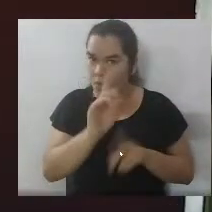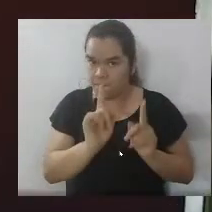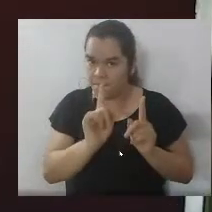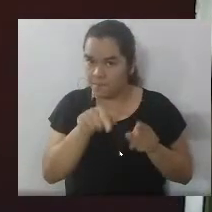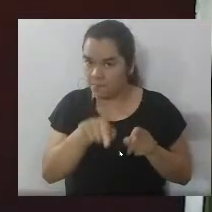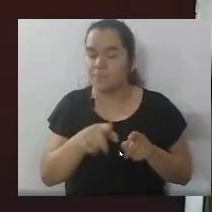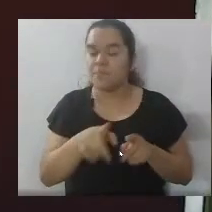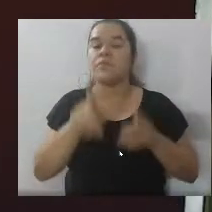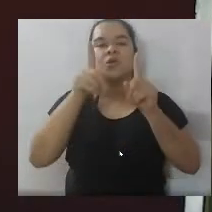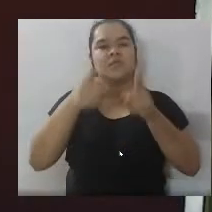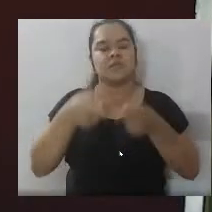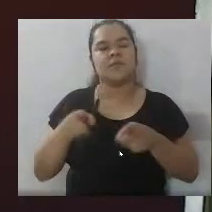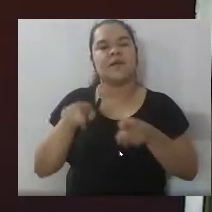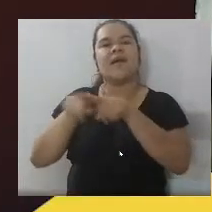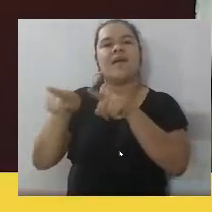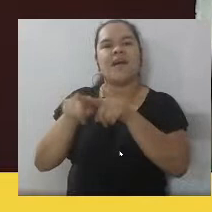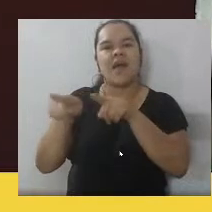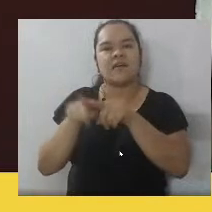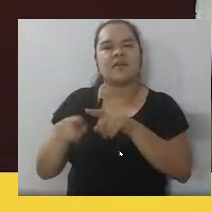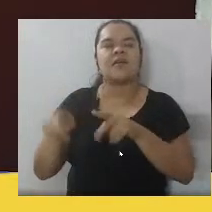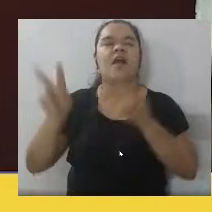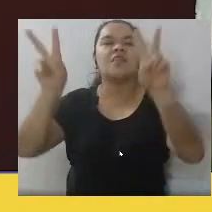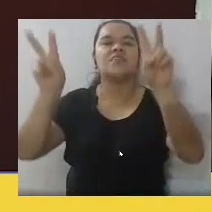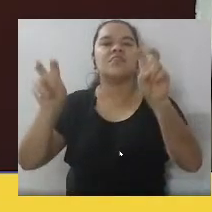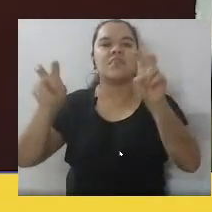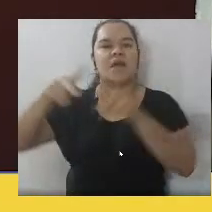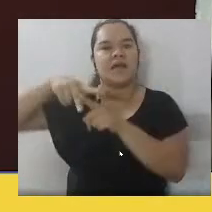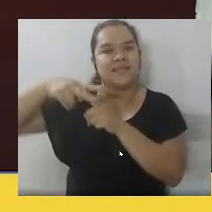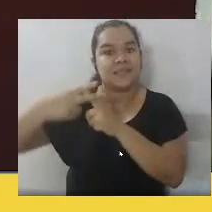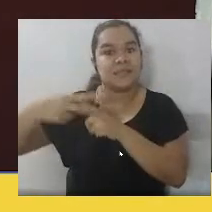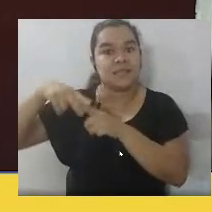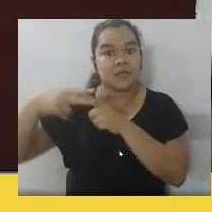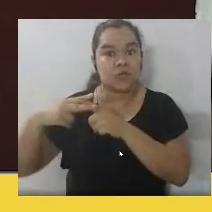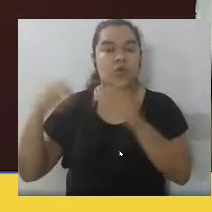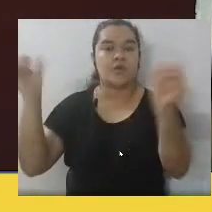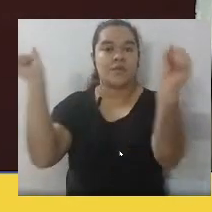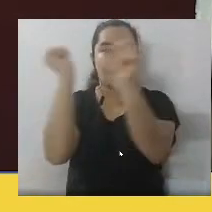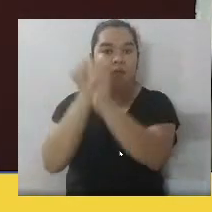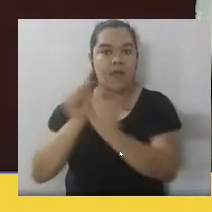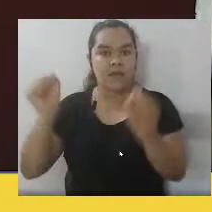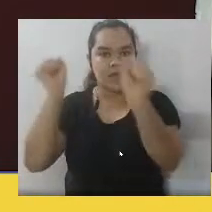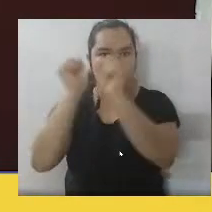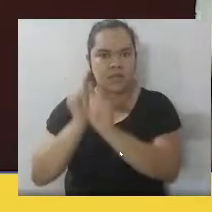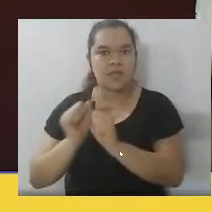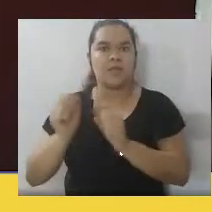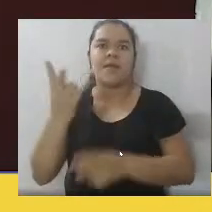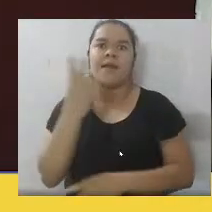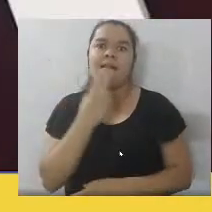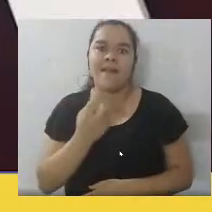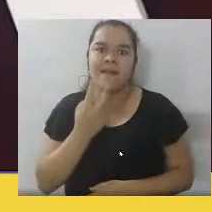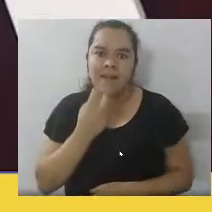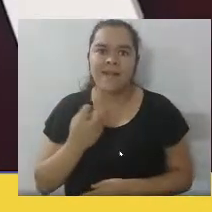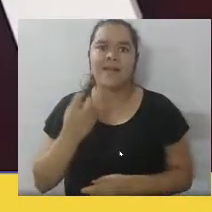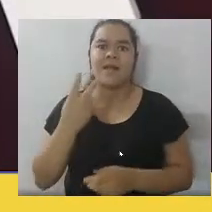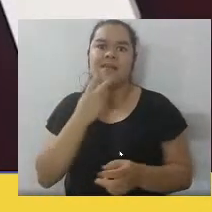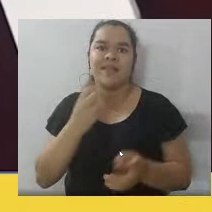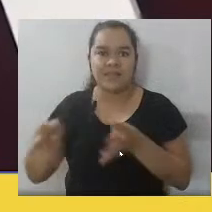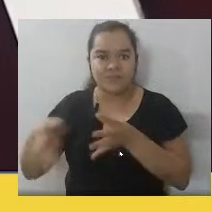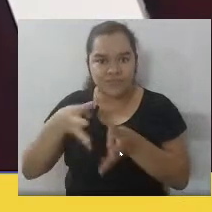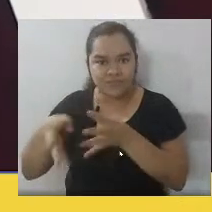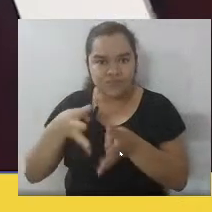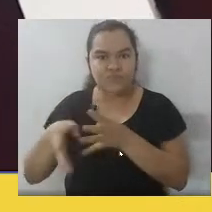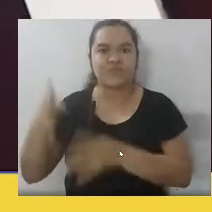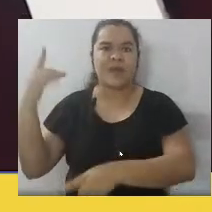la tecnología, las ingenierías eléctrica, electrónica, la ingeniería en agrimensura, la